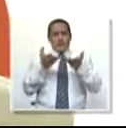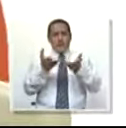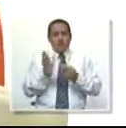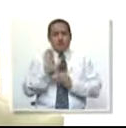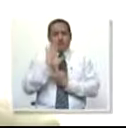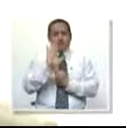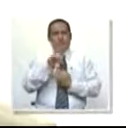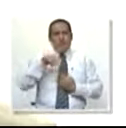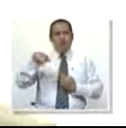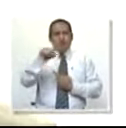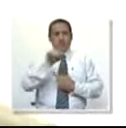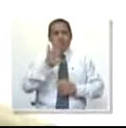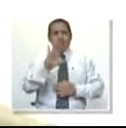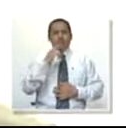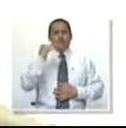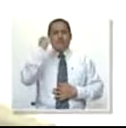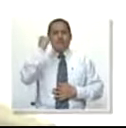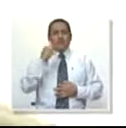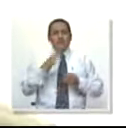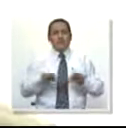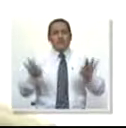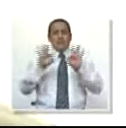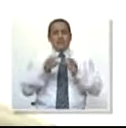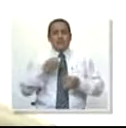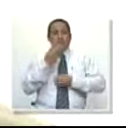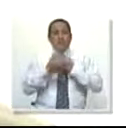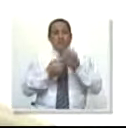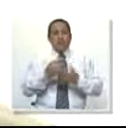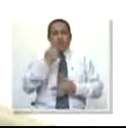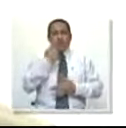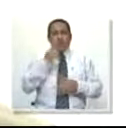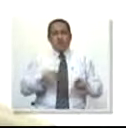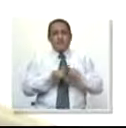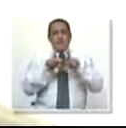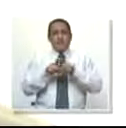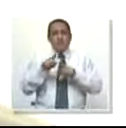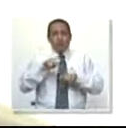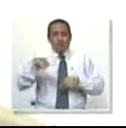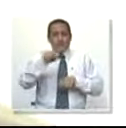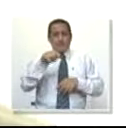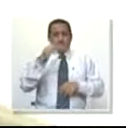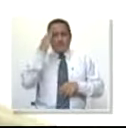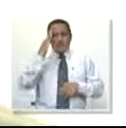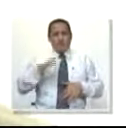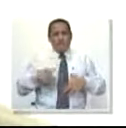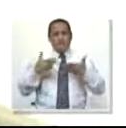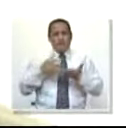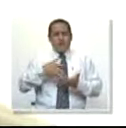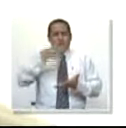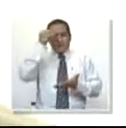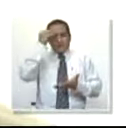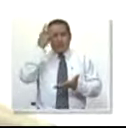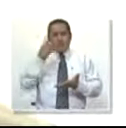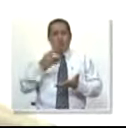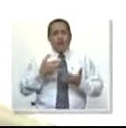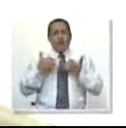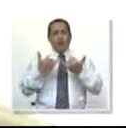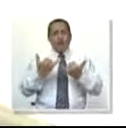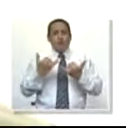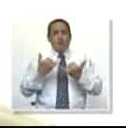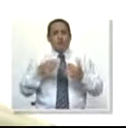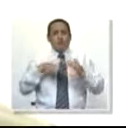acercarle sus derechos Porque esa información que usted necesita conocer y además también saber y poder manejar